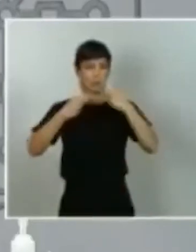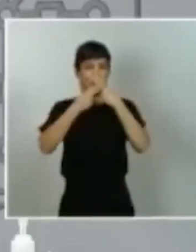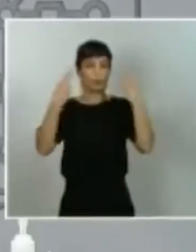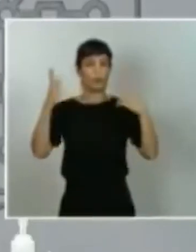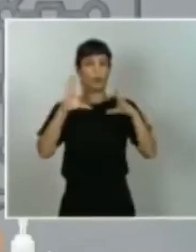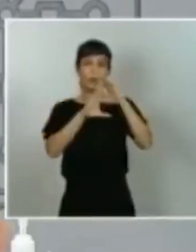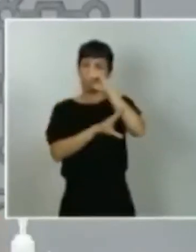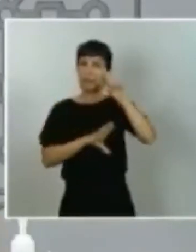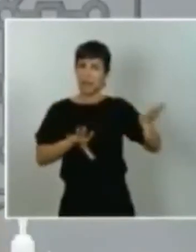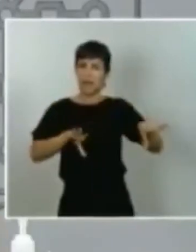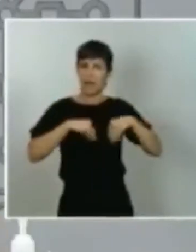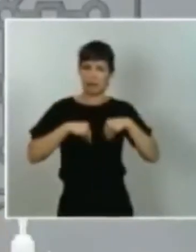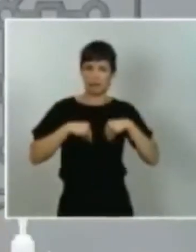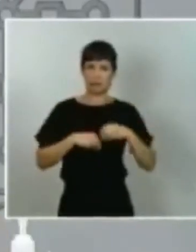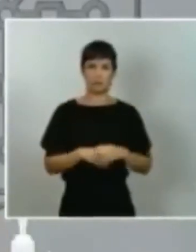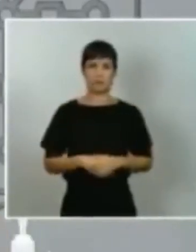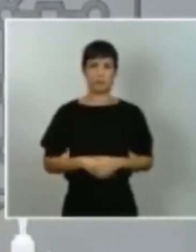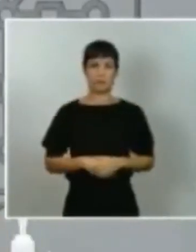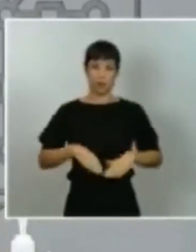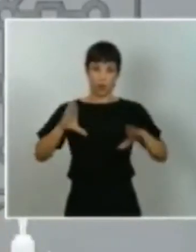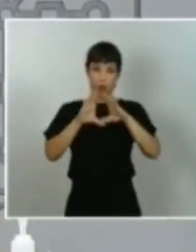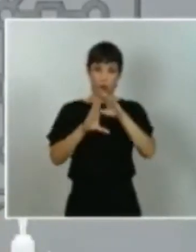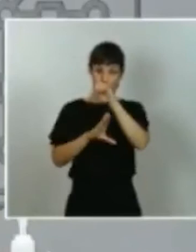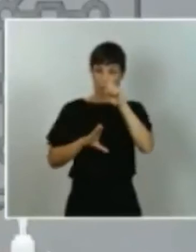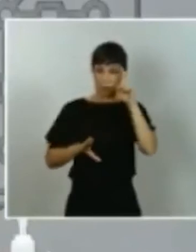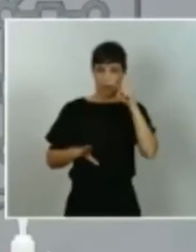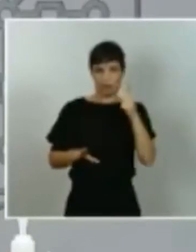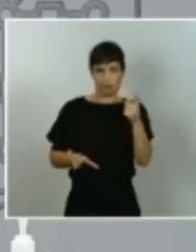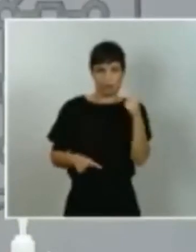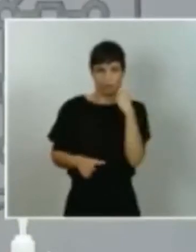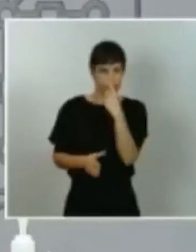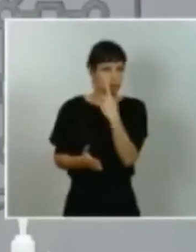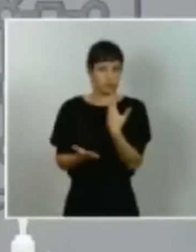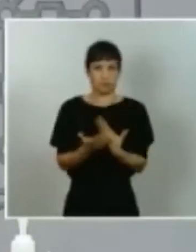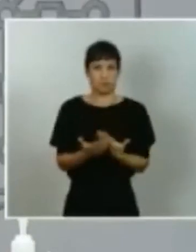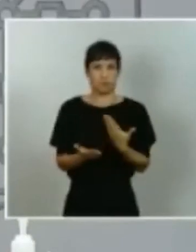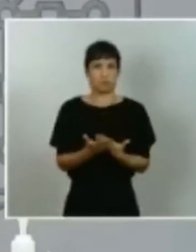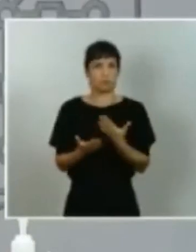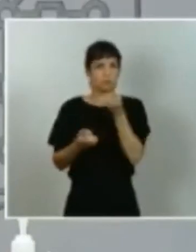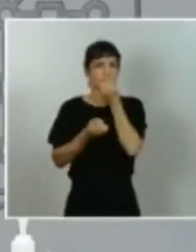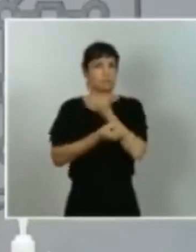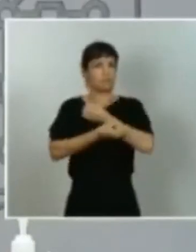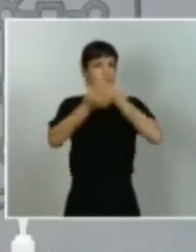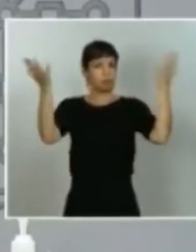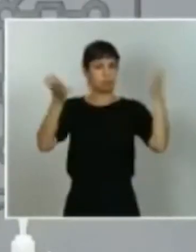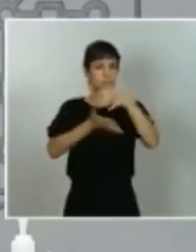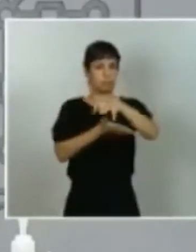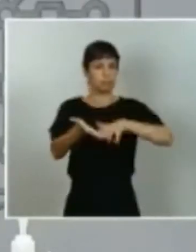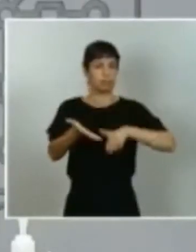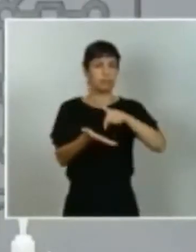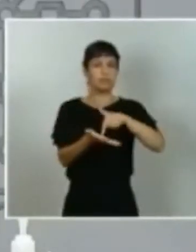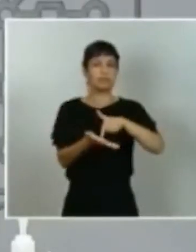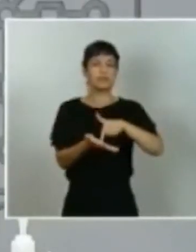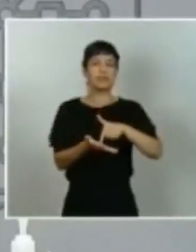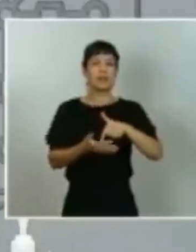la propia Comunidad Autónoma, todos ustedes lo han visto, emitió un comunicado en el que el Gobierno autonómico